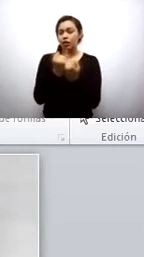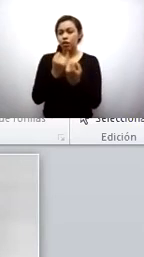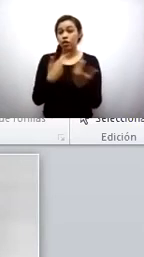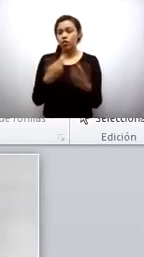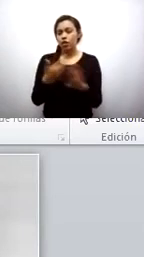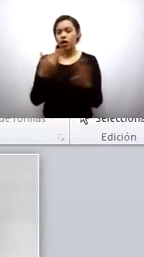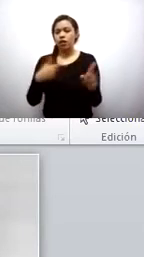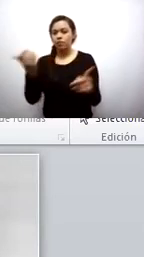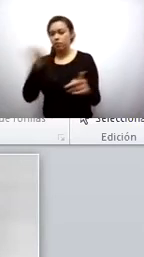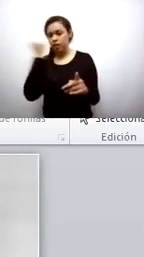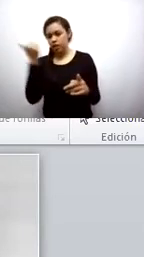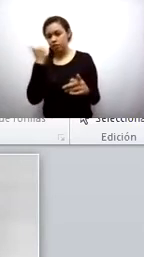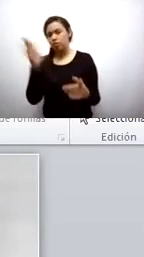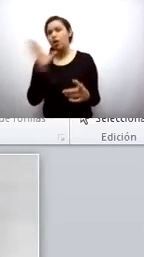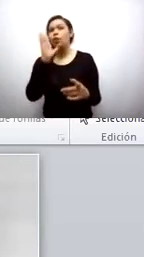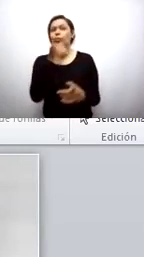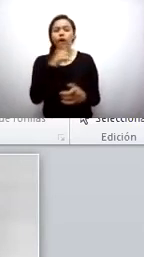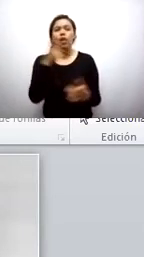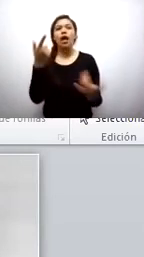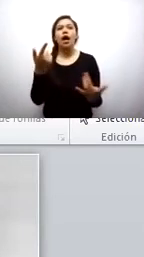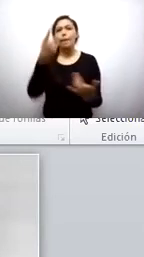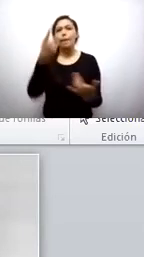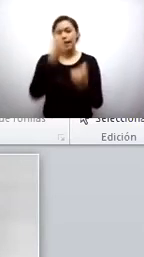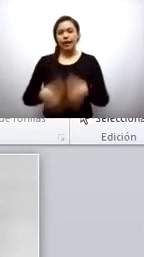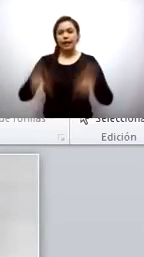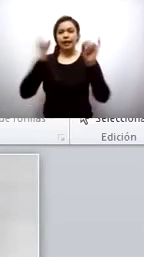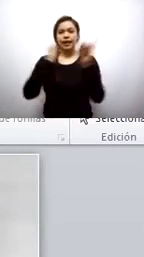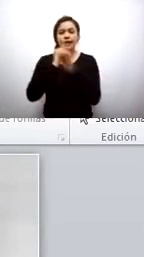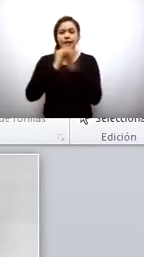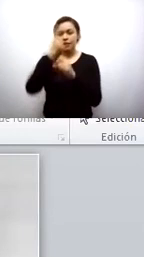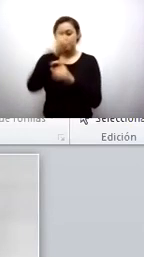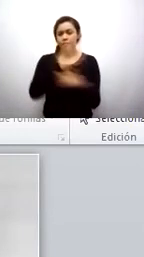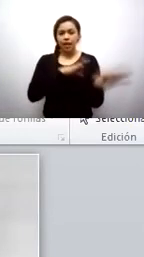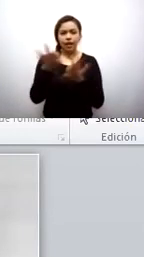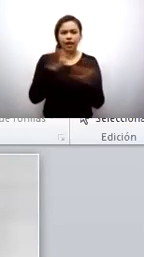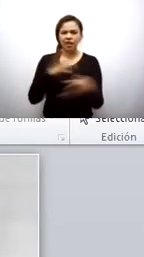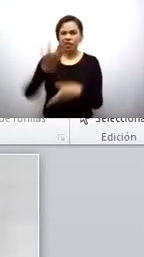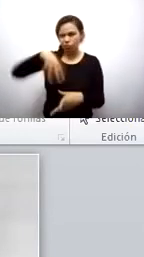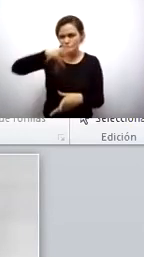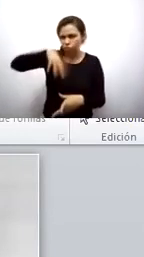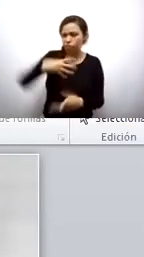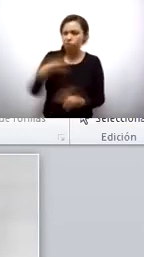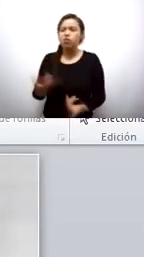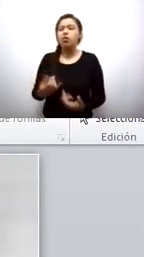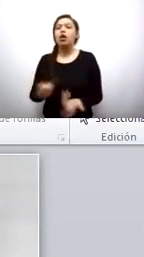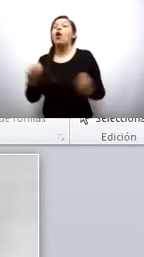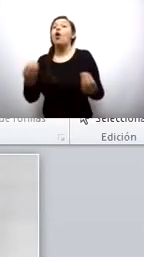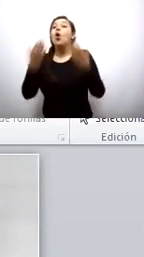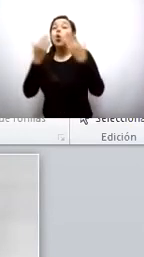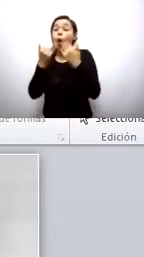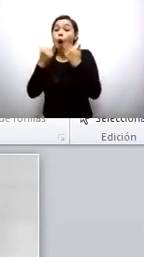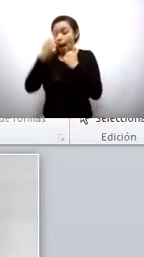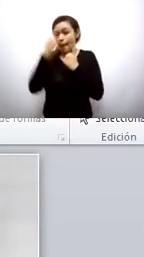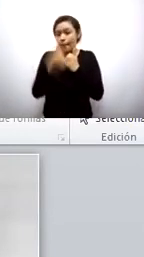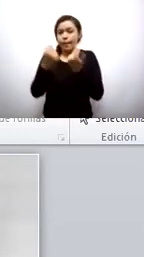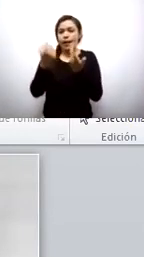mis alumnos no podían entrar a una plataforma de internet para encontrar un trabajo, o incluso ni siquiera tenían un equipo para elaborar un